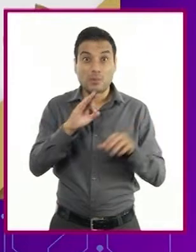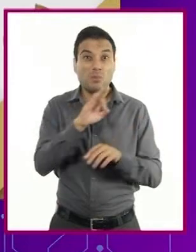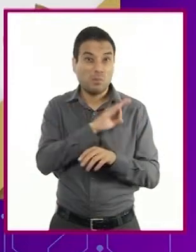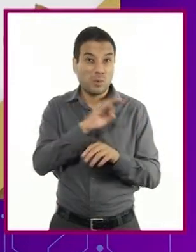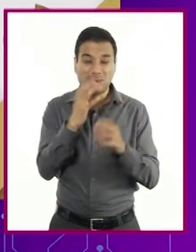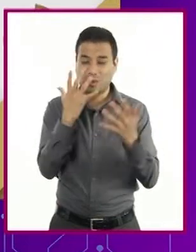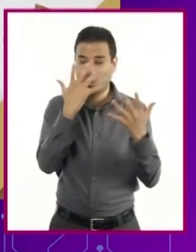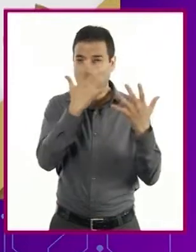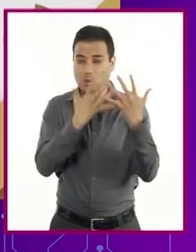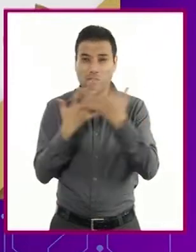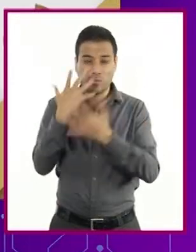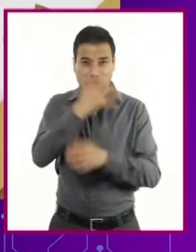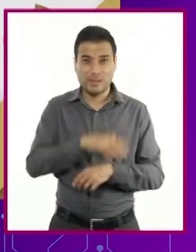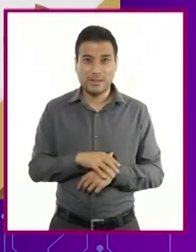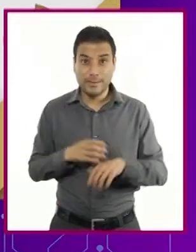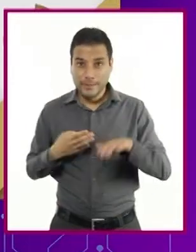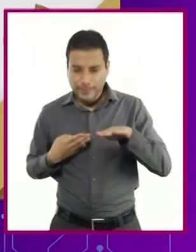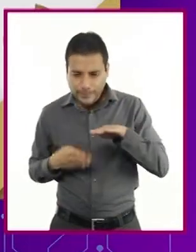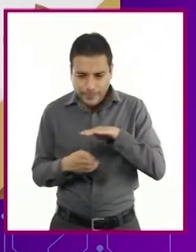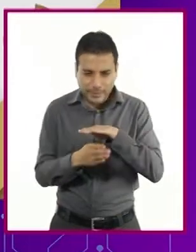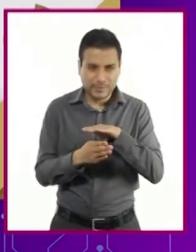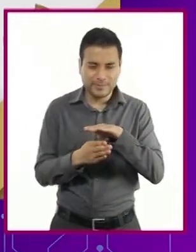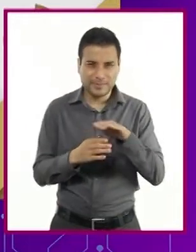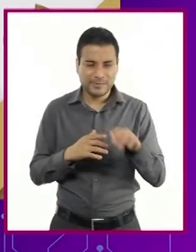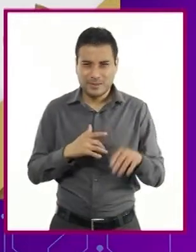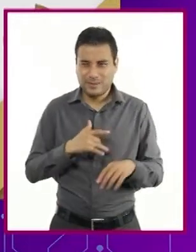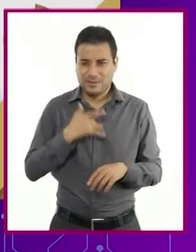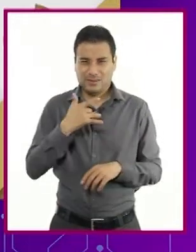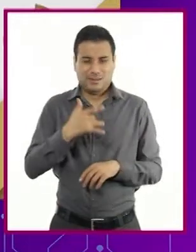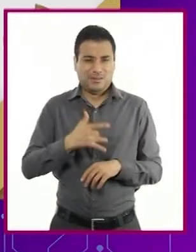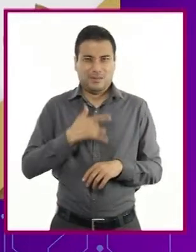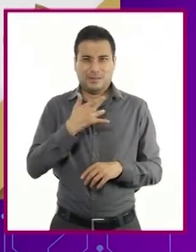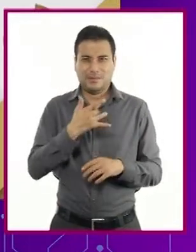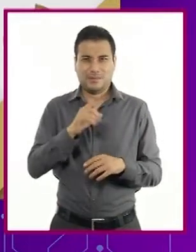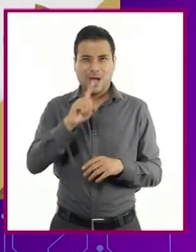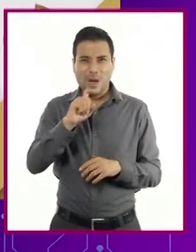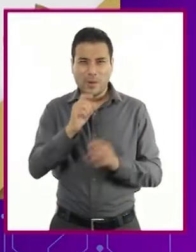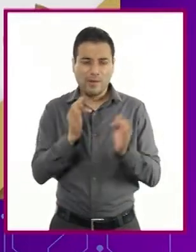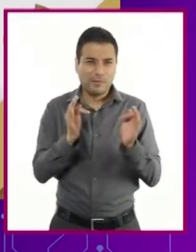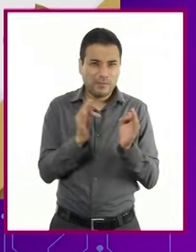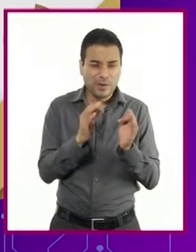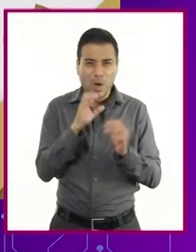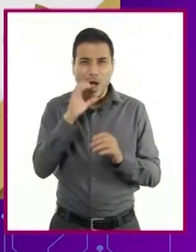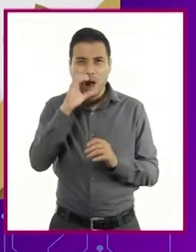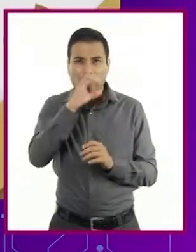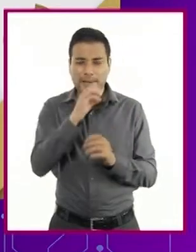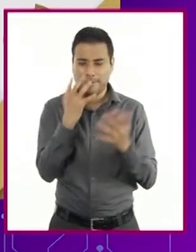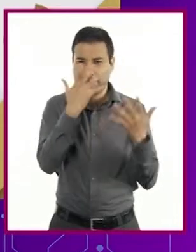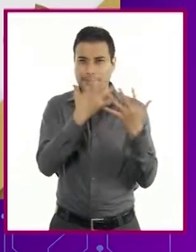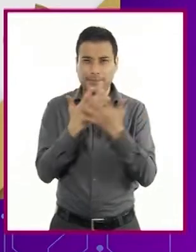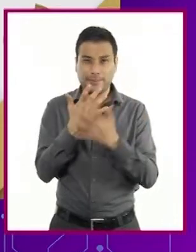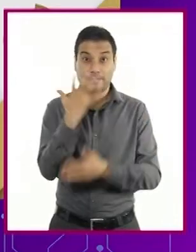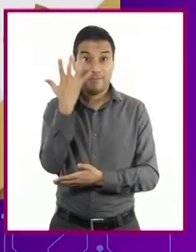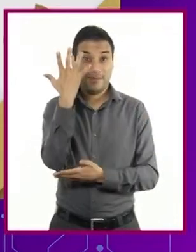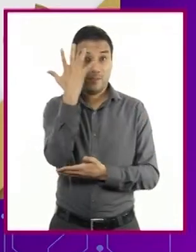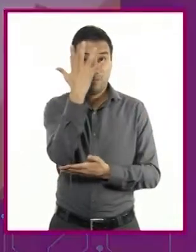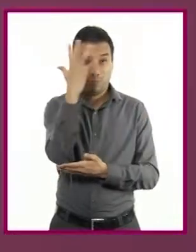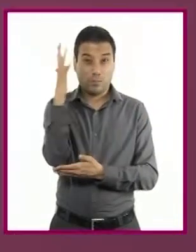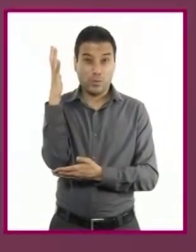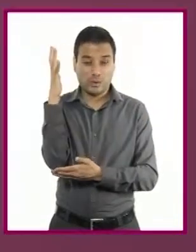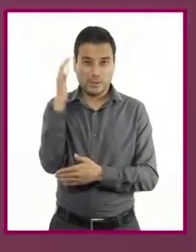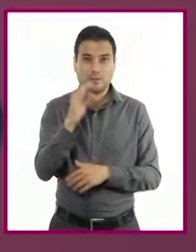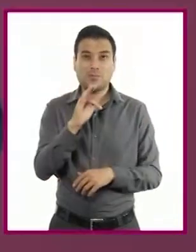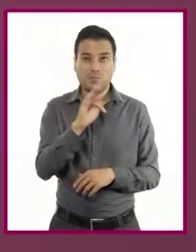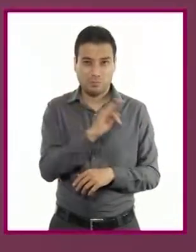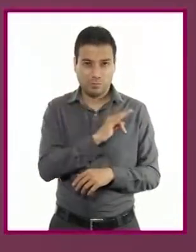las especies marinas confundan las corrientes frías con las cálidas y que los bosques templados y o tropicales cambien